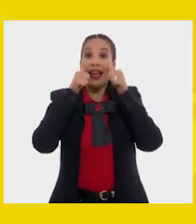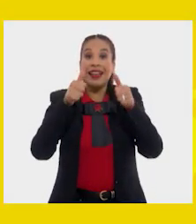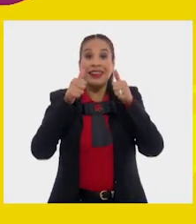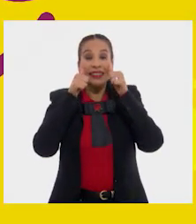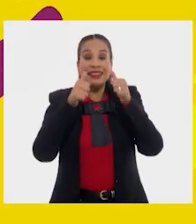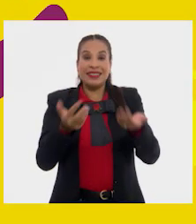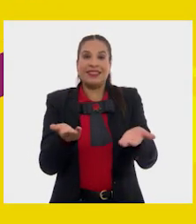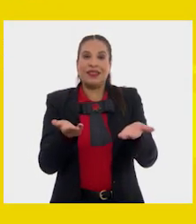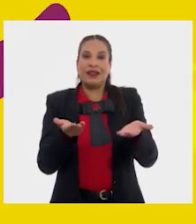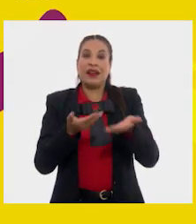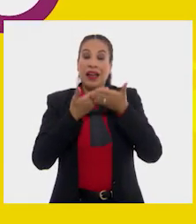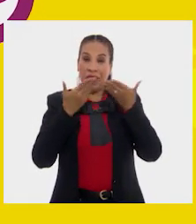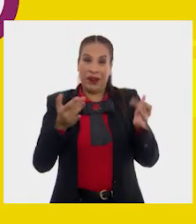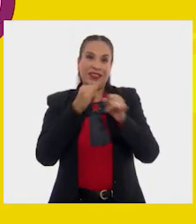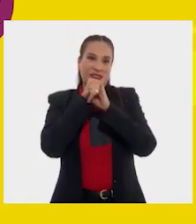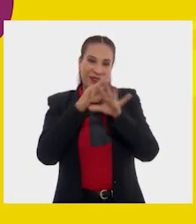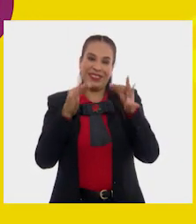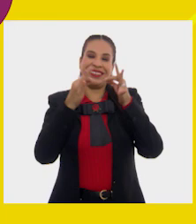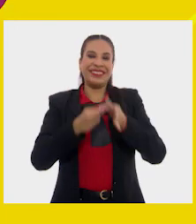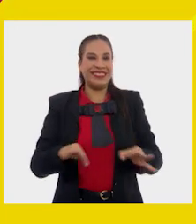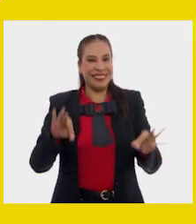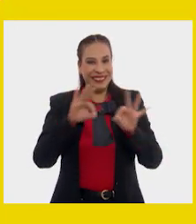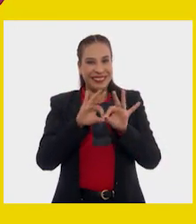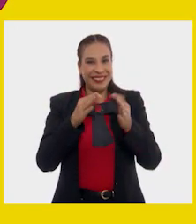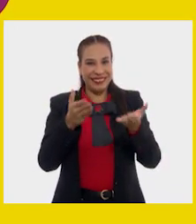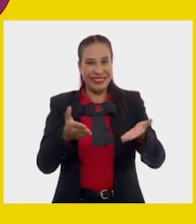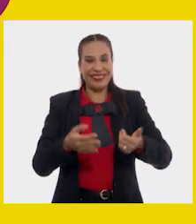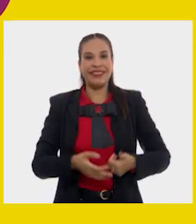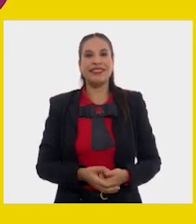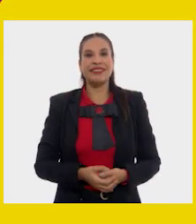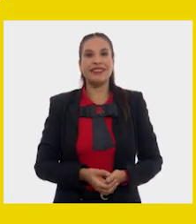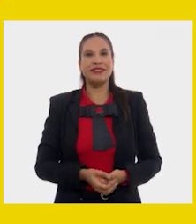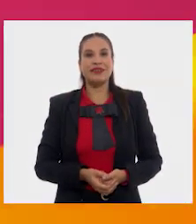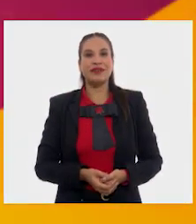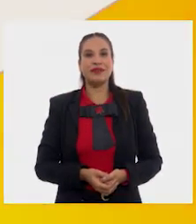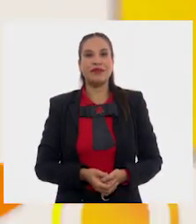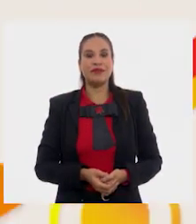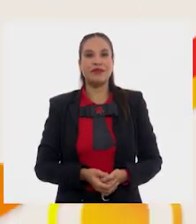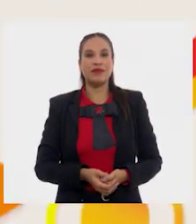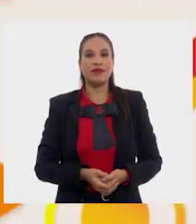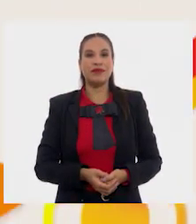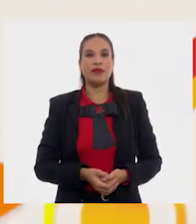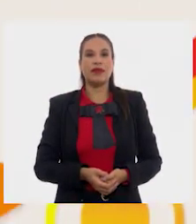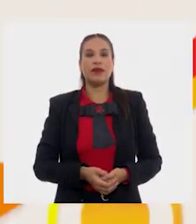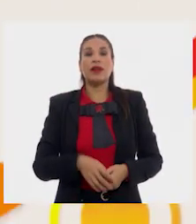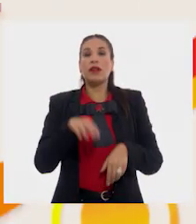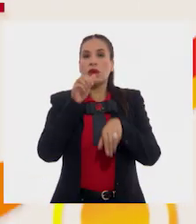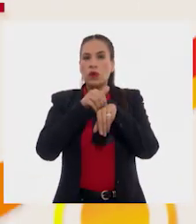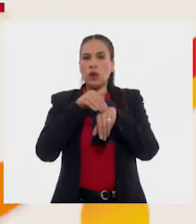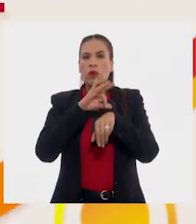¡Atención! ¡Atención! A continuación, información importante. A este